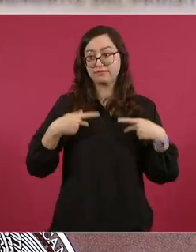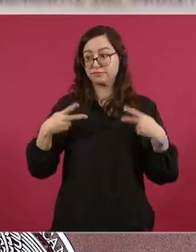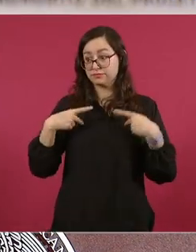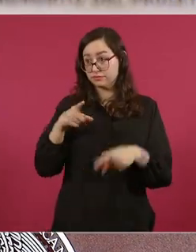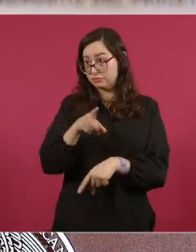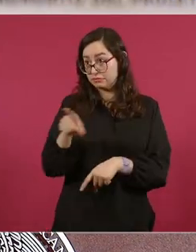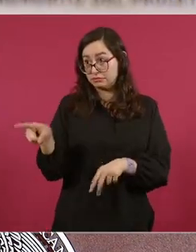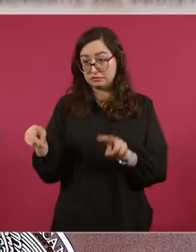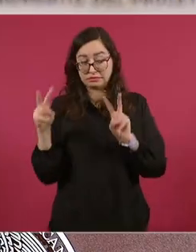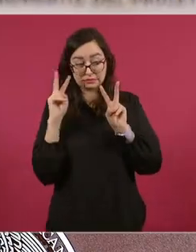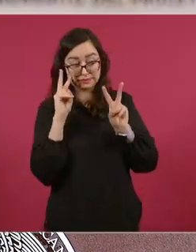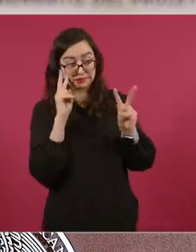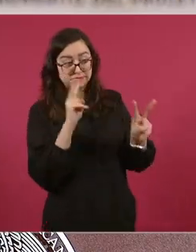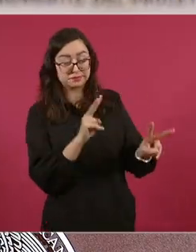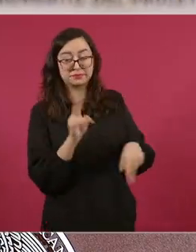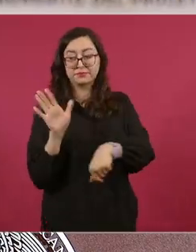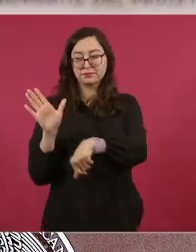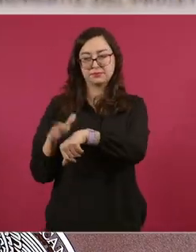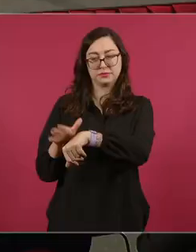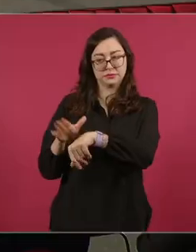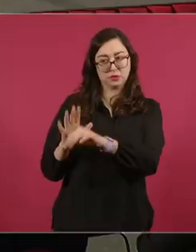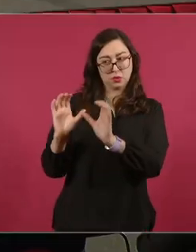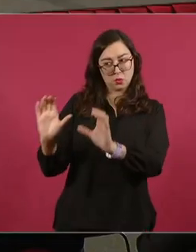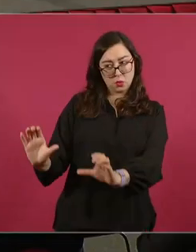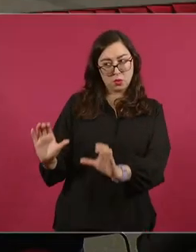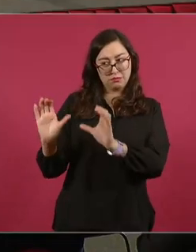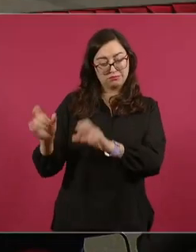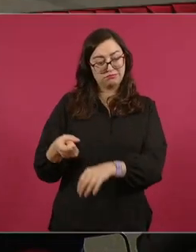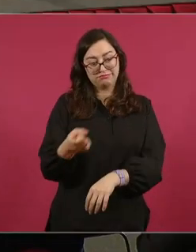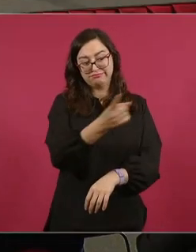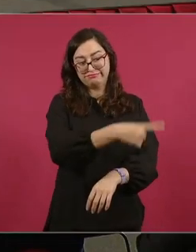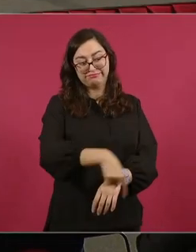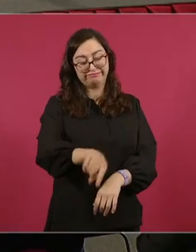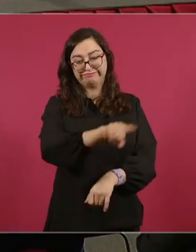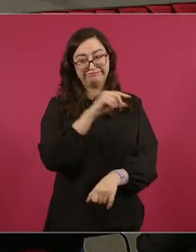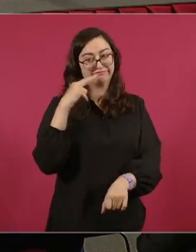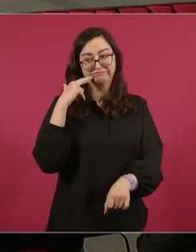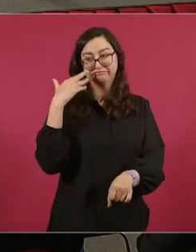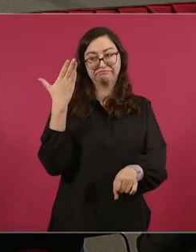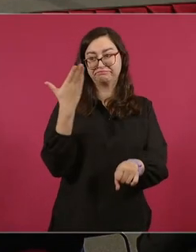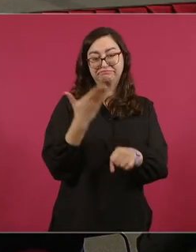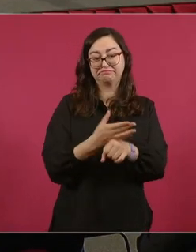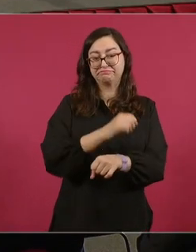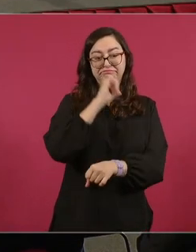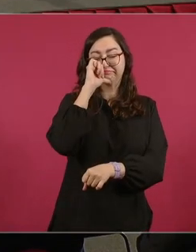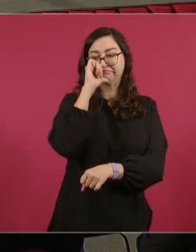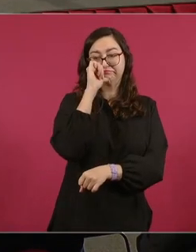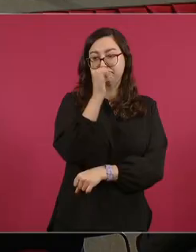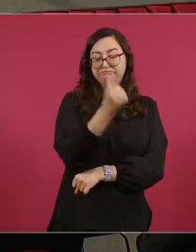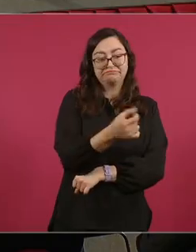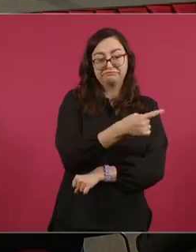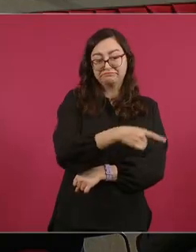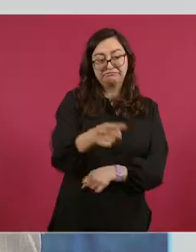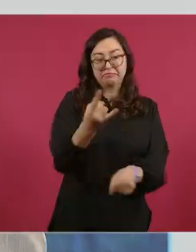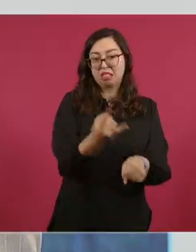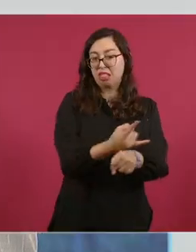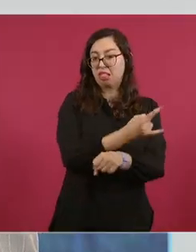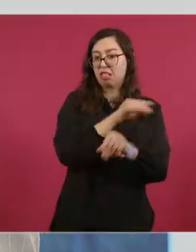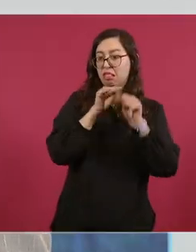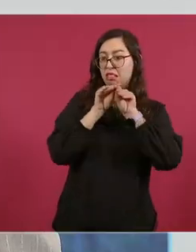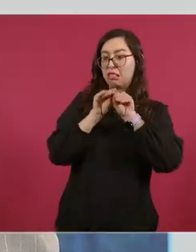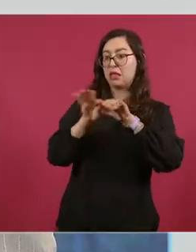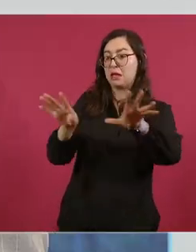que tengan responsabilidad con lo que publican y a los medios con sus audiencias. Vamos